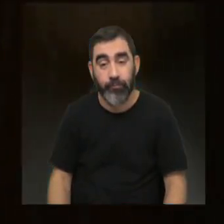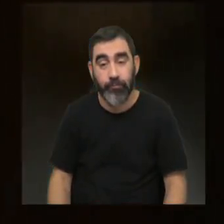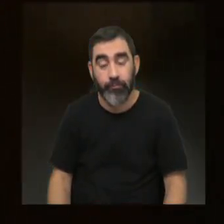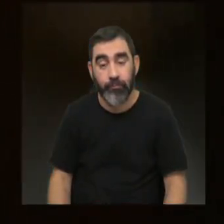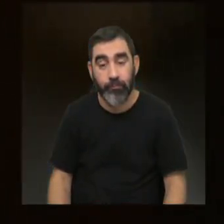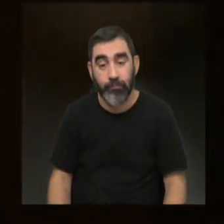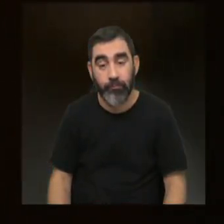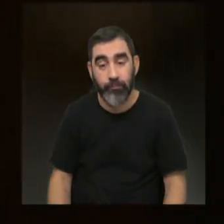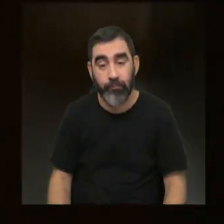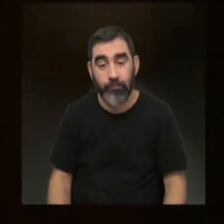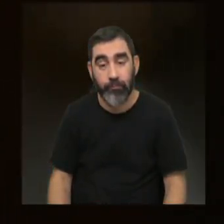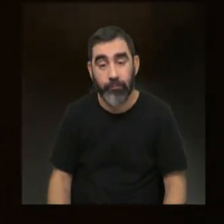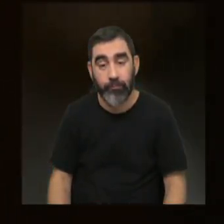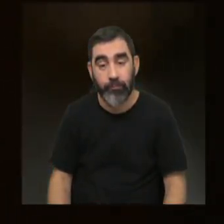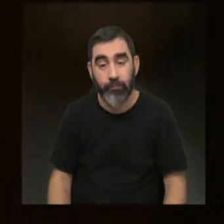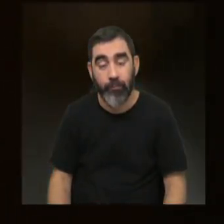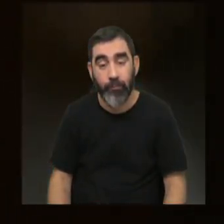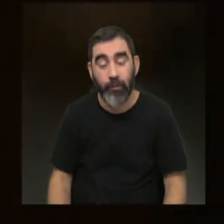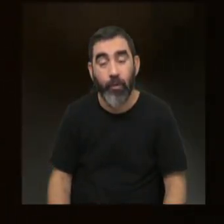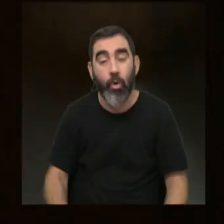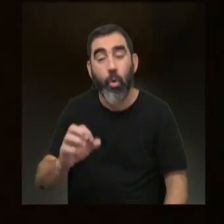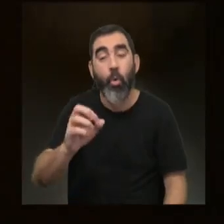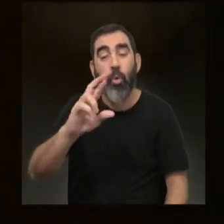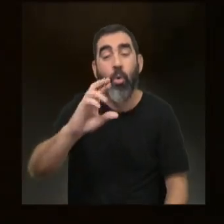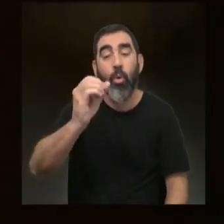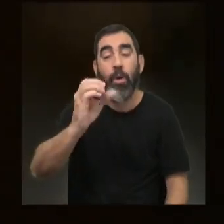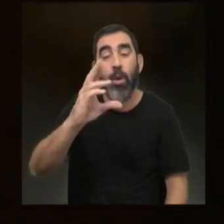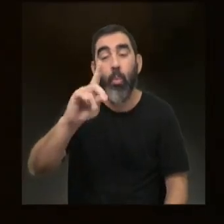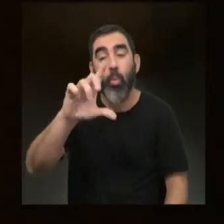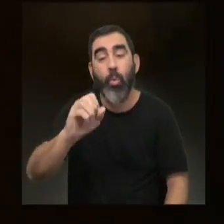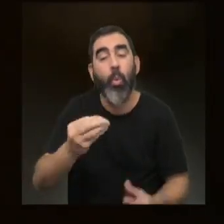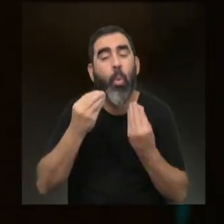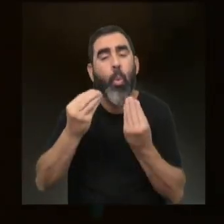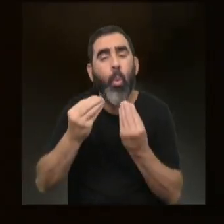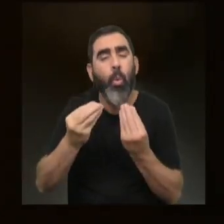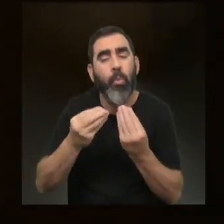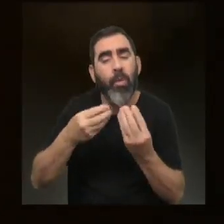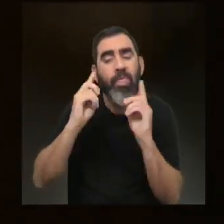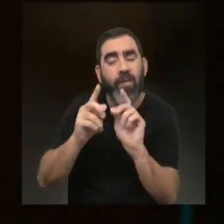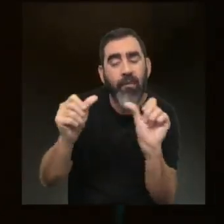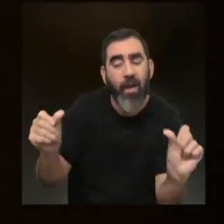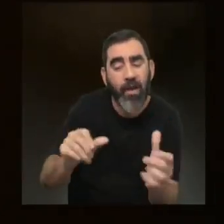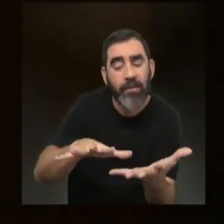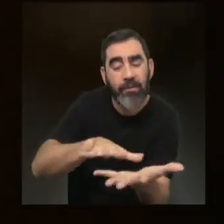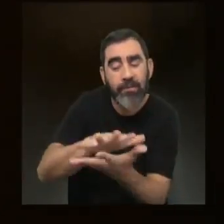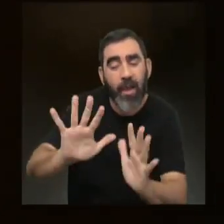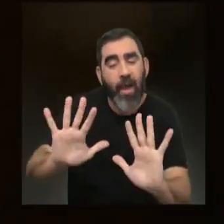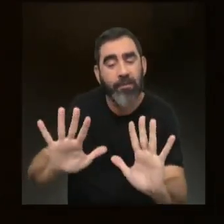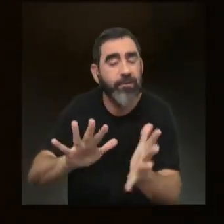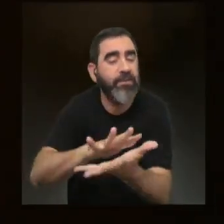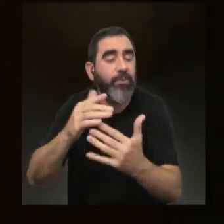una definición de lo que se conoce como el oráculo es qué debería dar, cómo debería comportarse en una situación